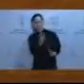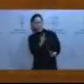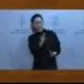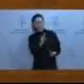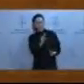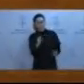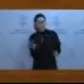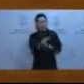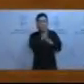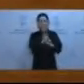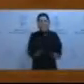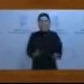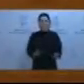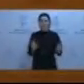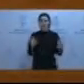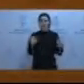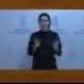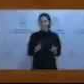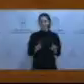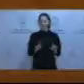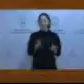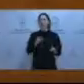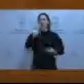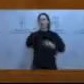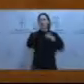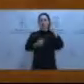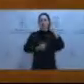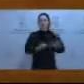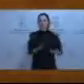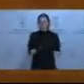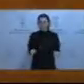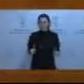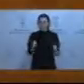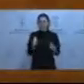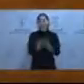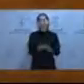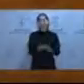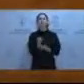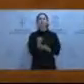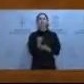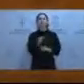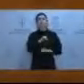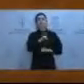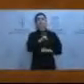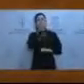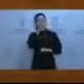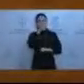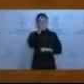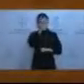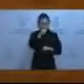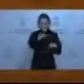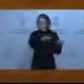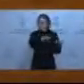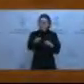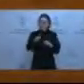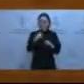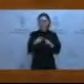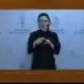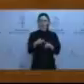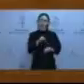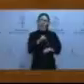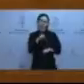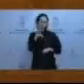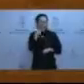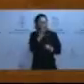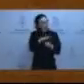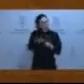es vinculante, y así ha quedado demostrado. Esperábamos de los socialistas una nueva política en